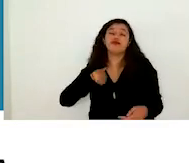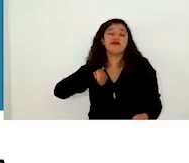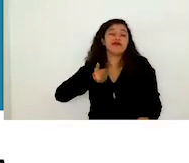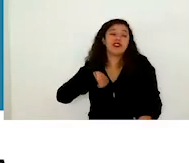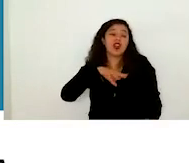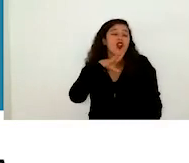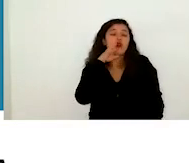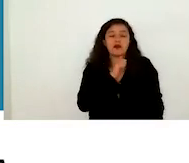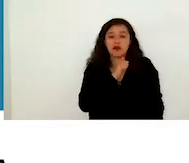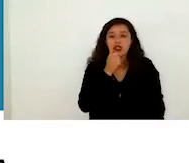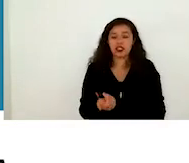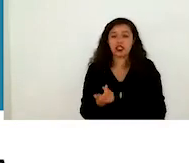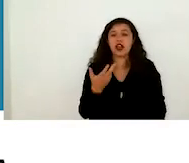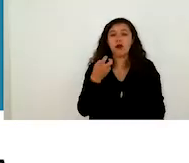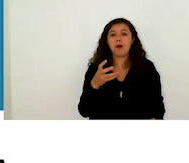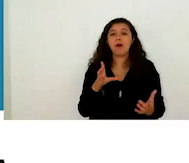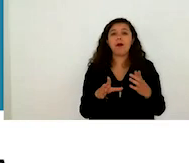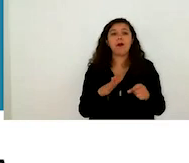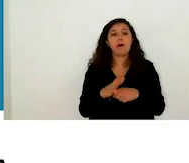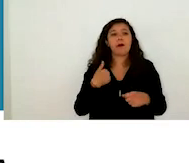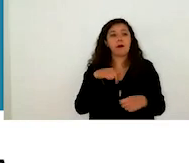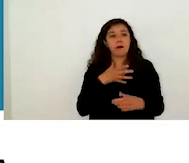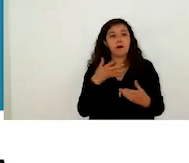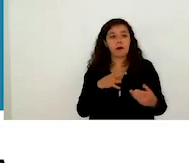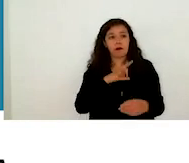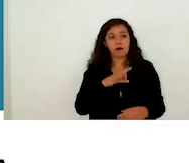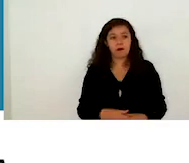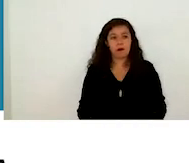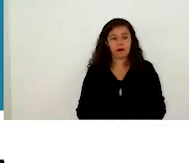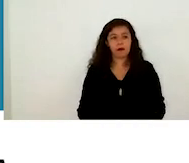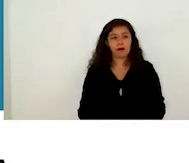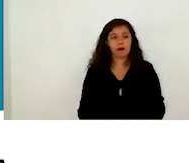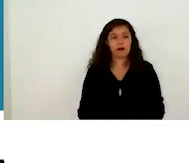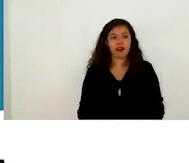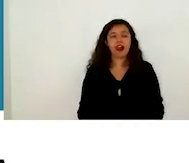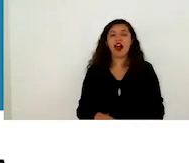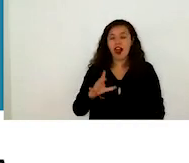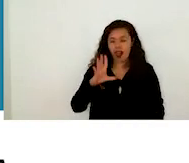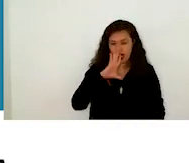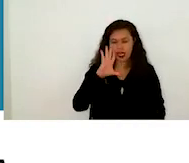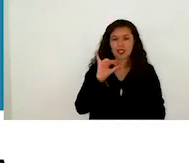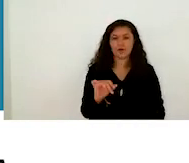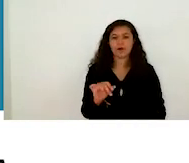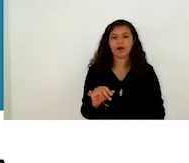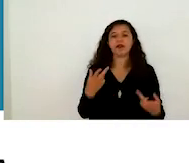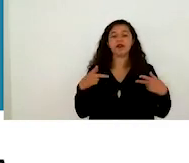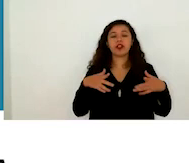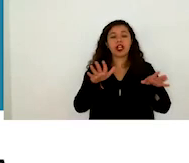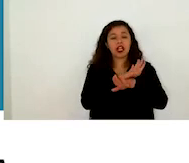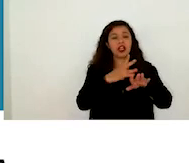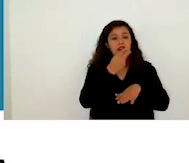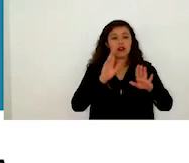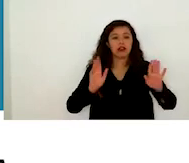cuál sería entonces el remedio para esto porque si lo hay el que va a tener que cambiar esa actitud